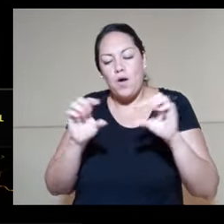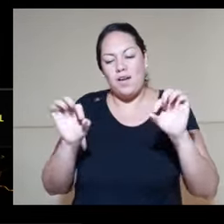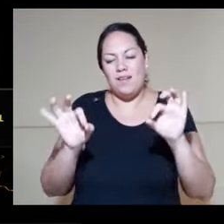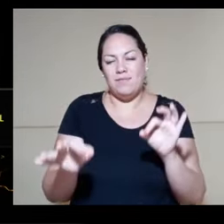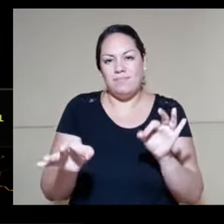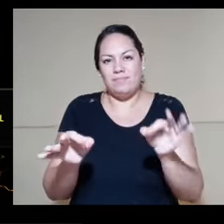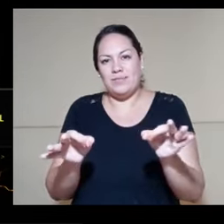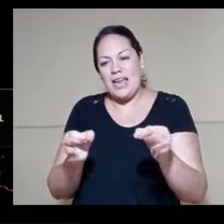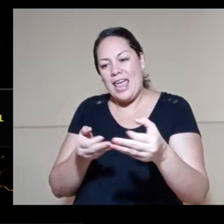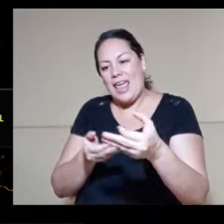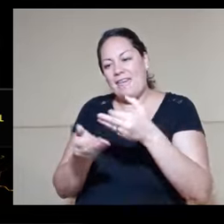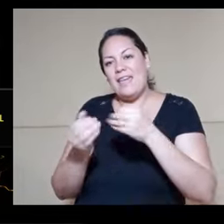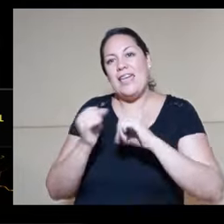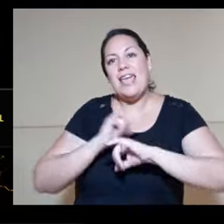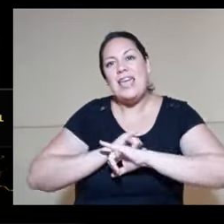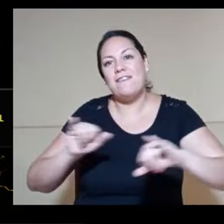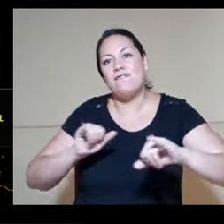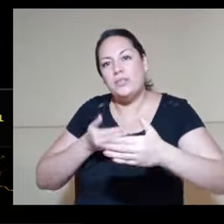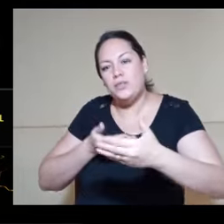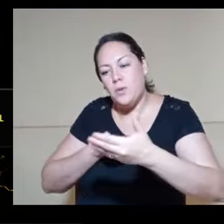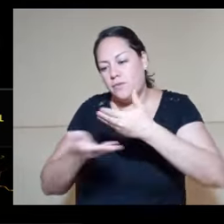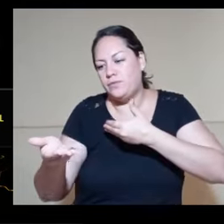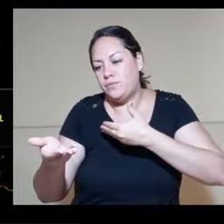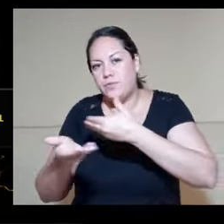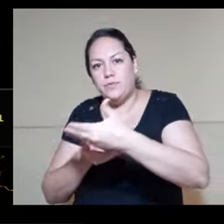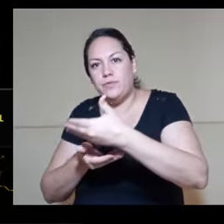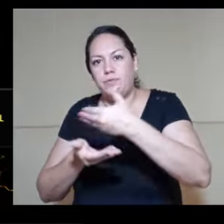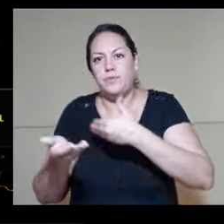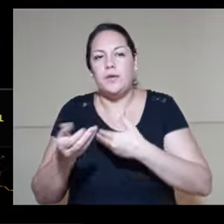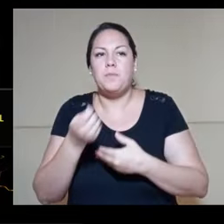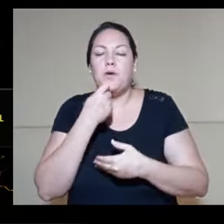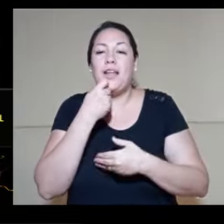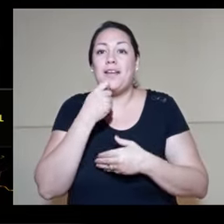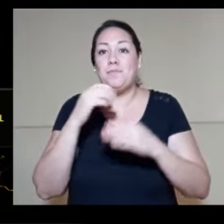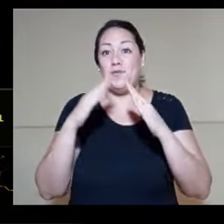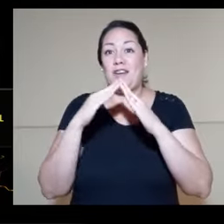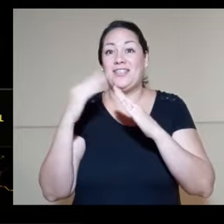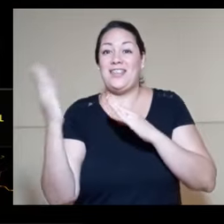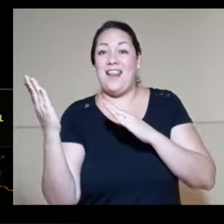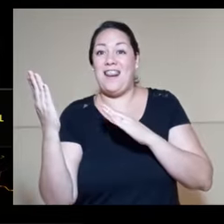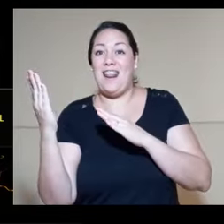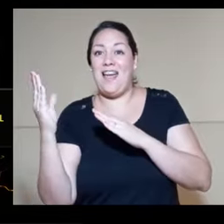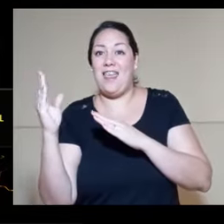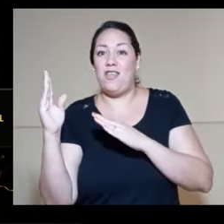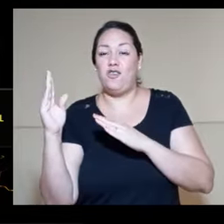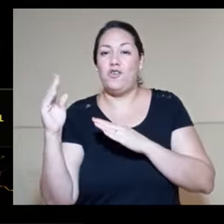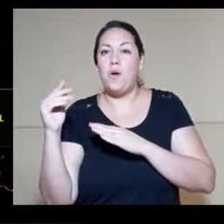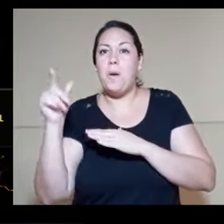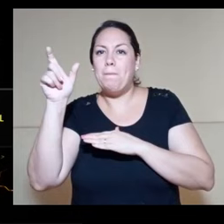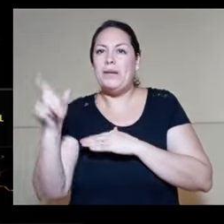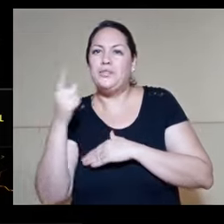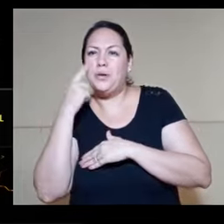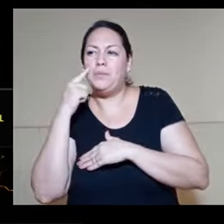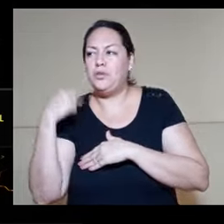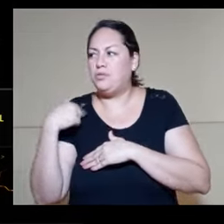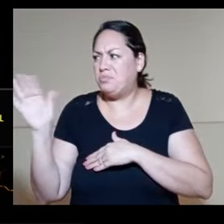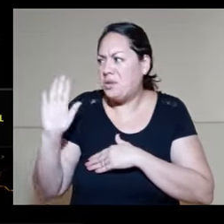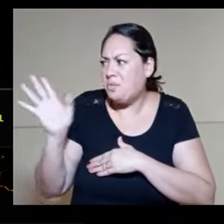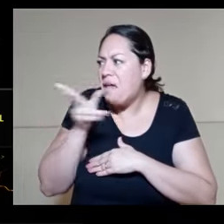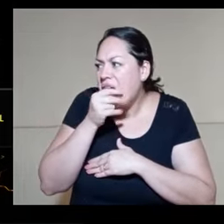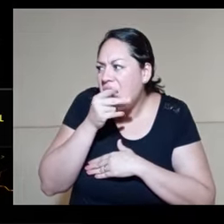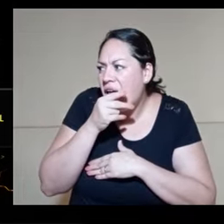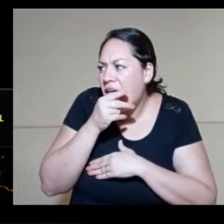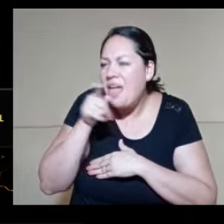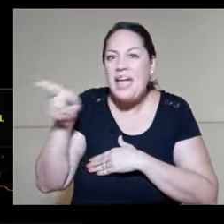¿Qué quiere decir esto? Que haya un intercambio de información. Porque yo puedo estar al lado de mi vecino y no tener ningún contacto de